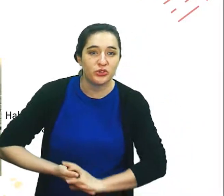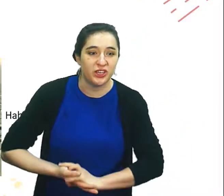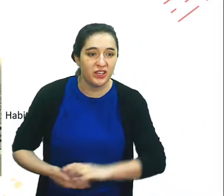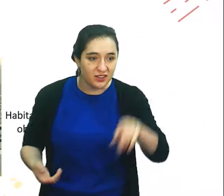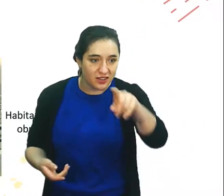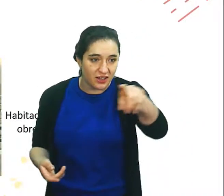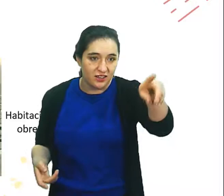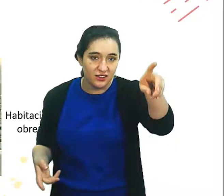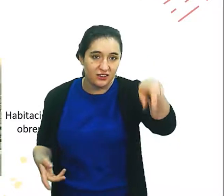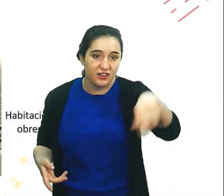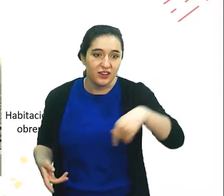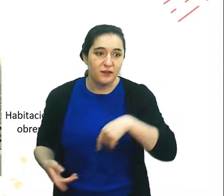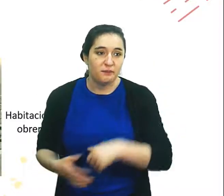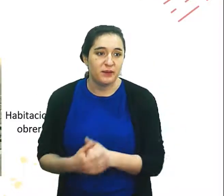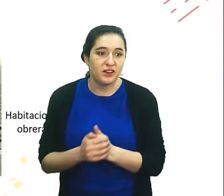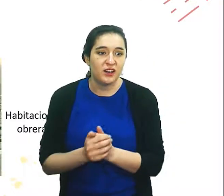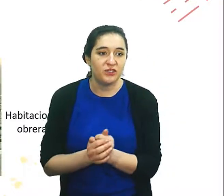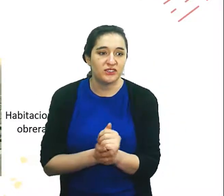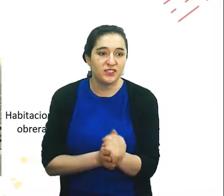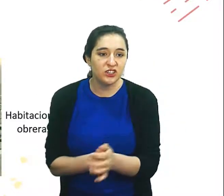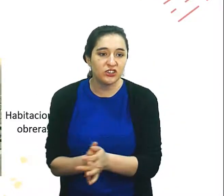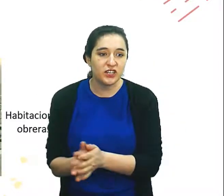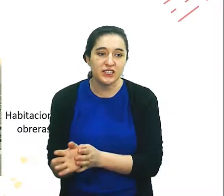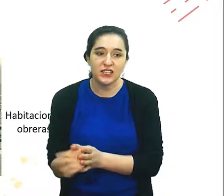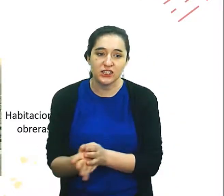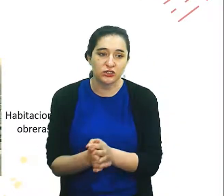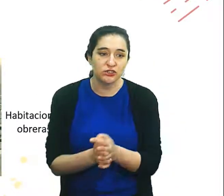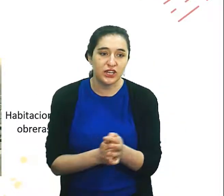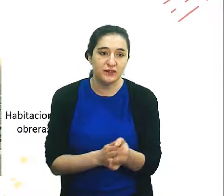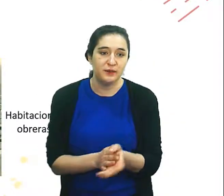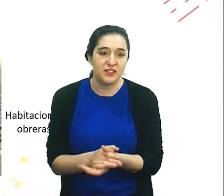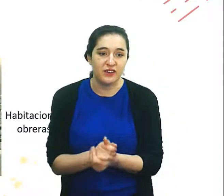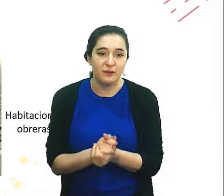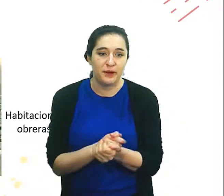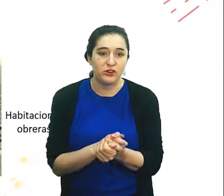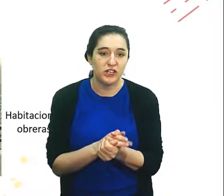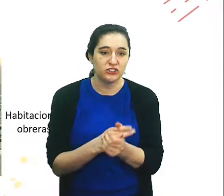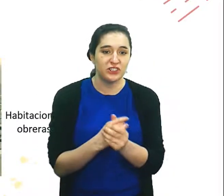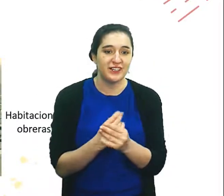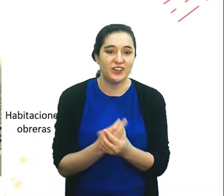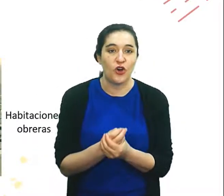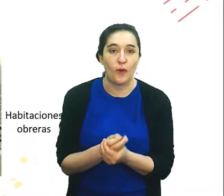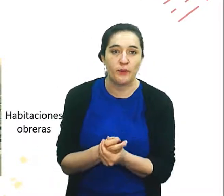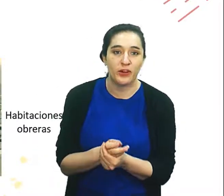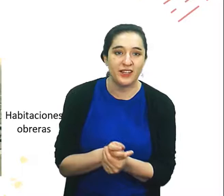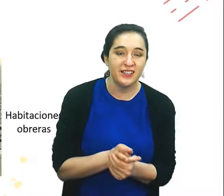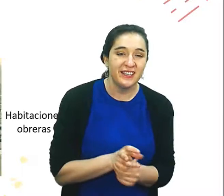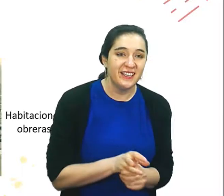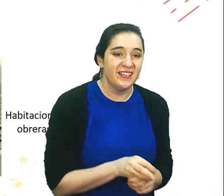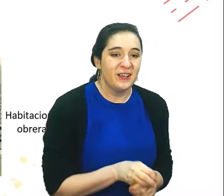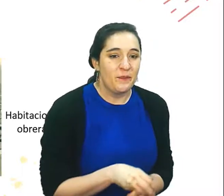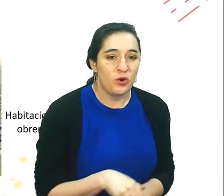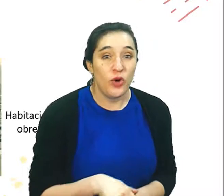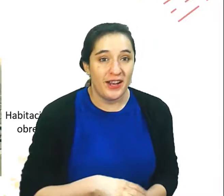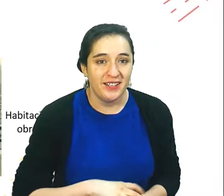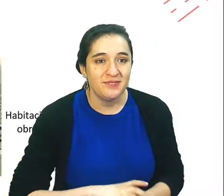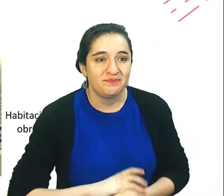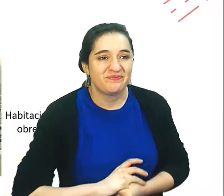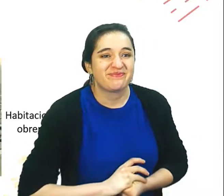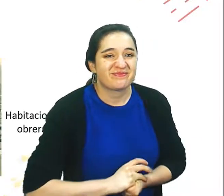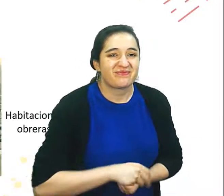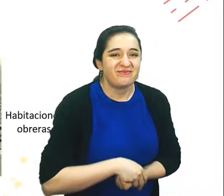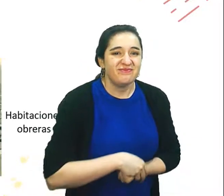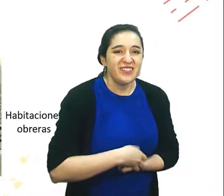alguno de ustedes que está ahí, Marianela, Francisco, Natalie, Rosa, Maribel, Paola, Jocelyn o Polet o Ana,